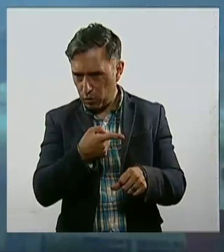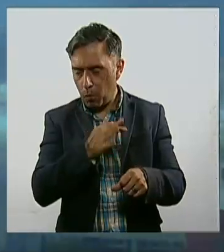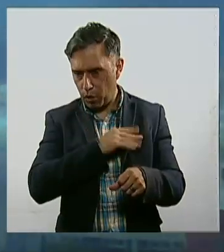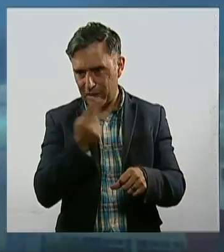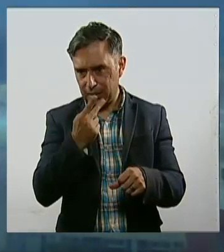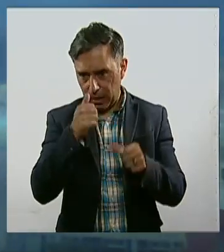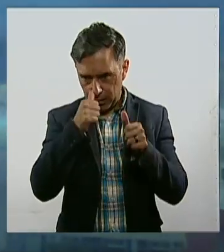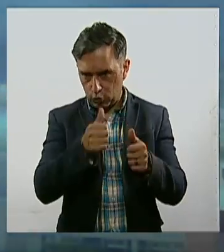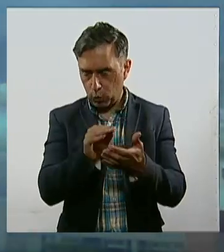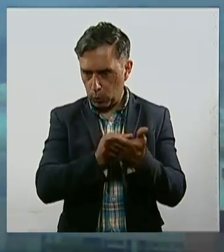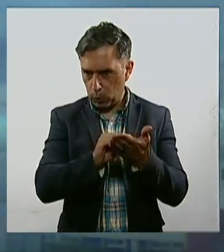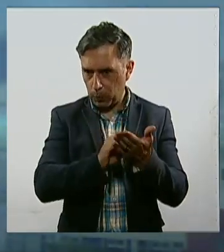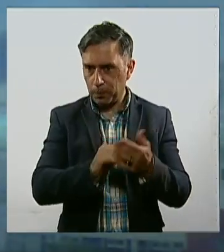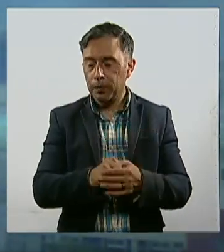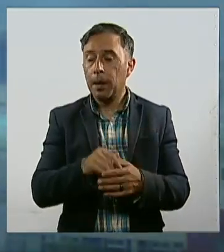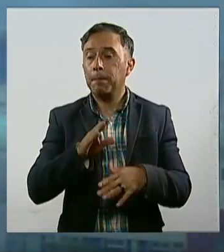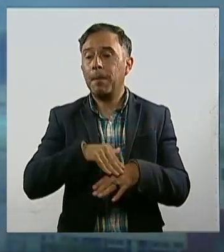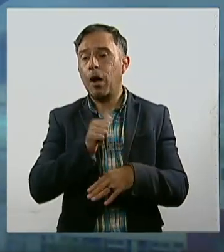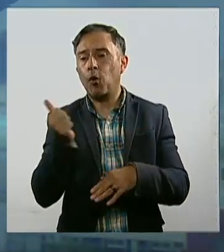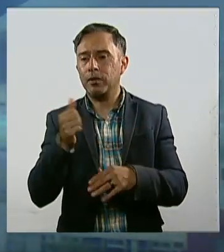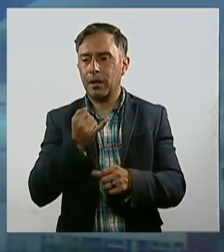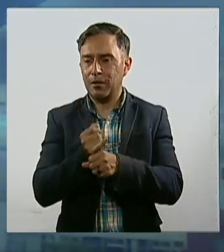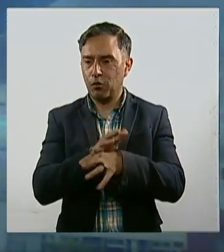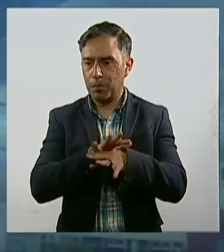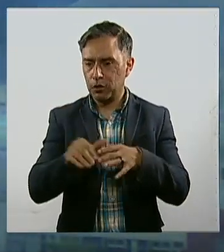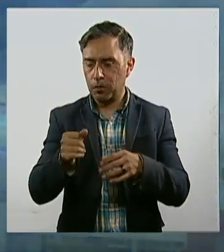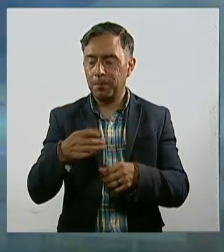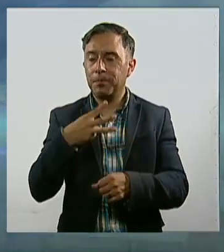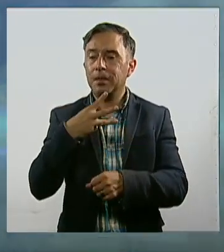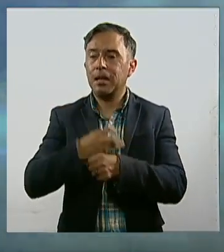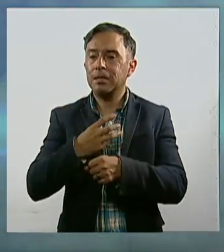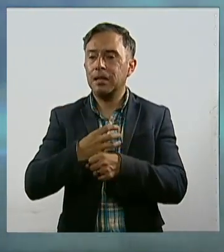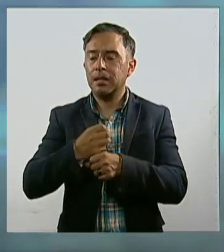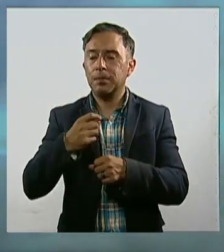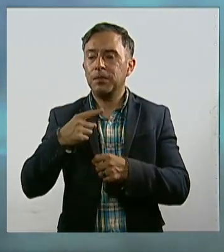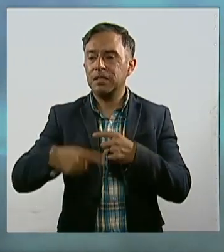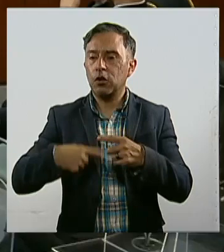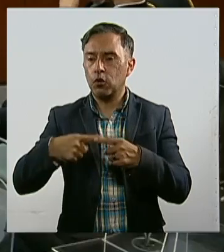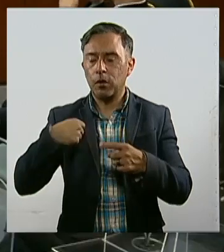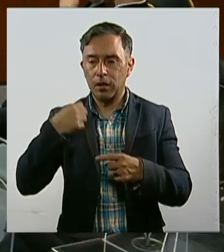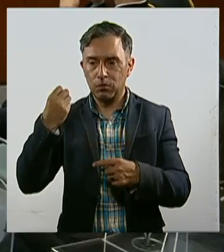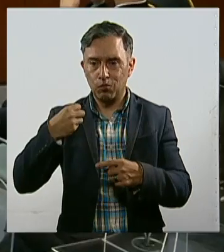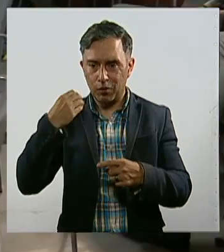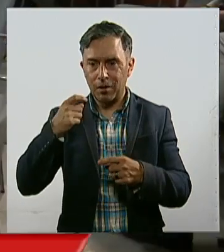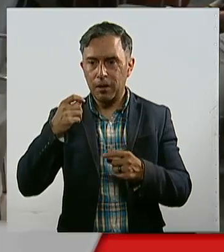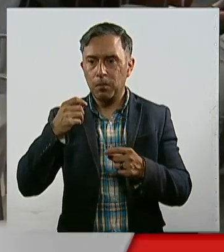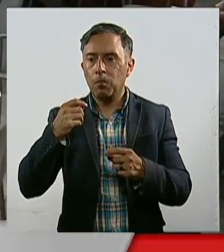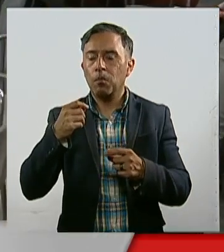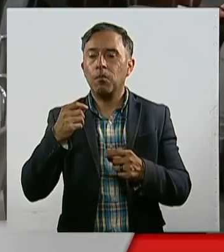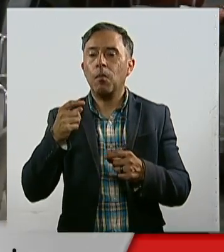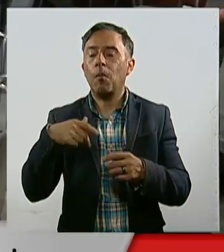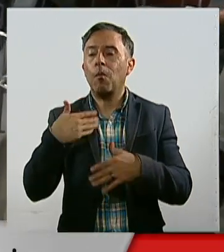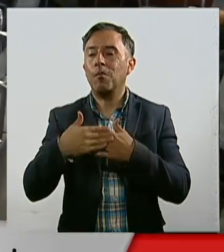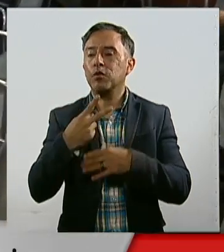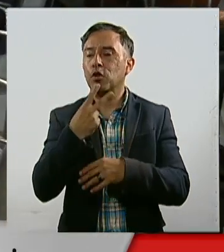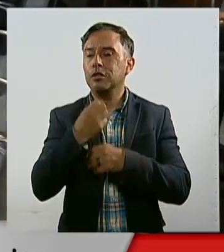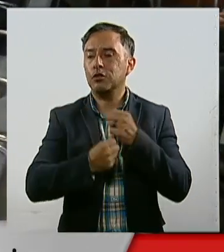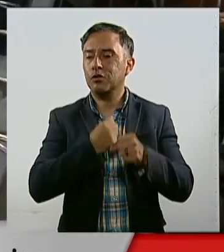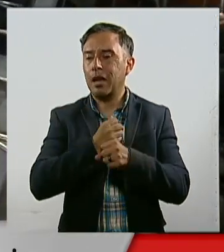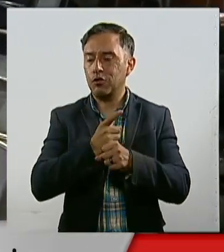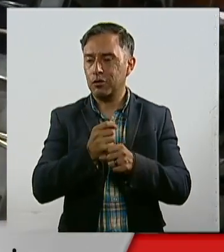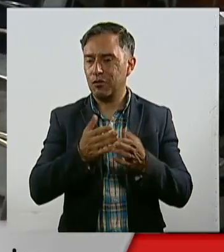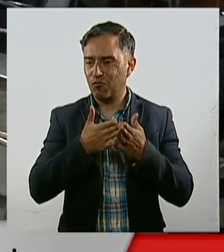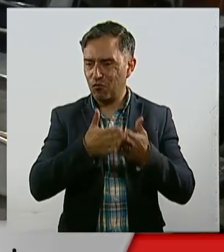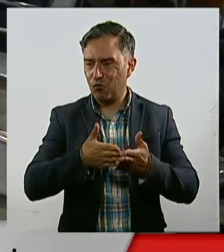en más información durante el tercer ciclo de exposiciones política monetaria hacia el bicentenario de la marina y fuerza armada de